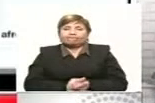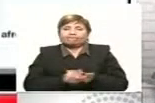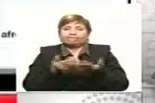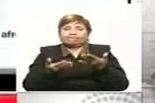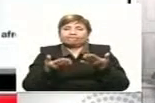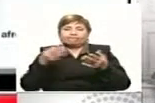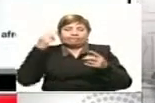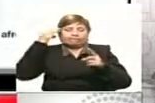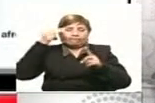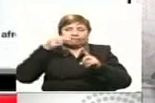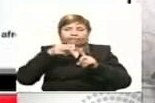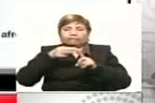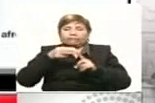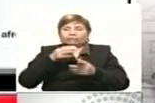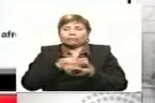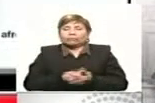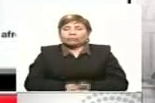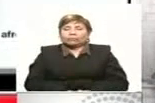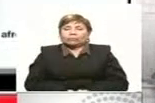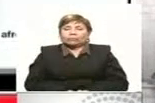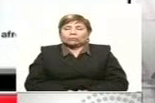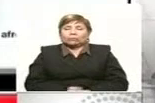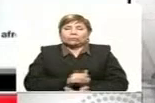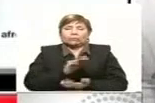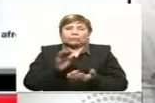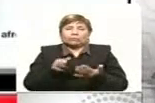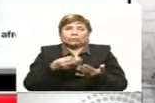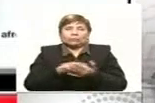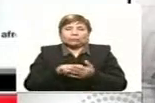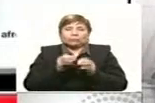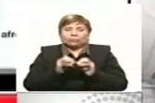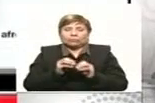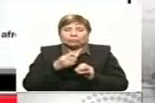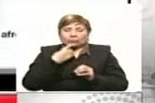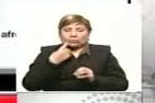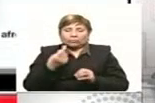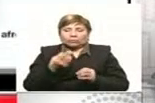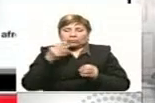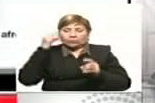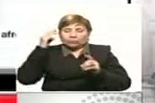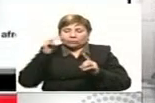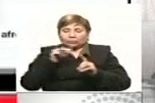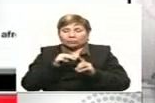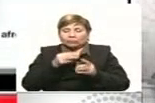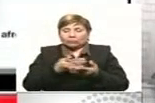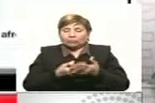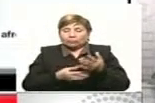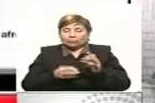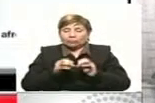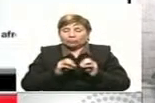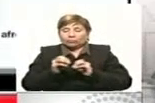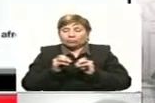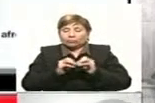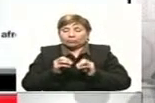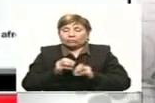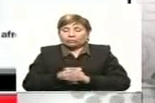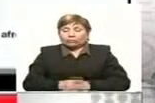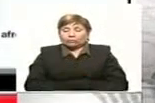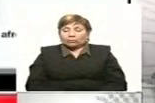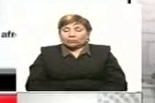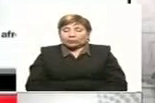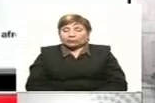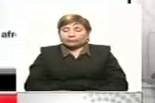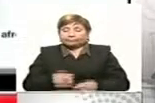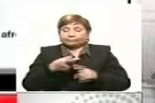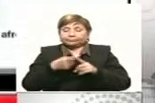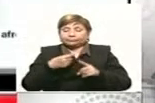estas metas en general son metas cuidando los niveles de ejecución. Desde